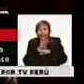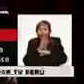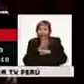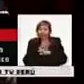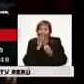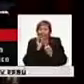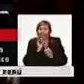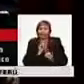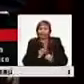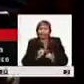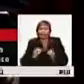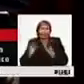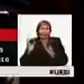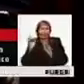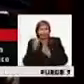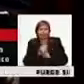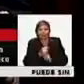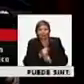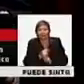sucesivamente asaltado